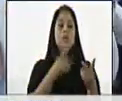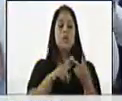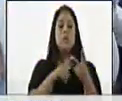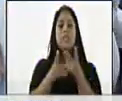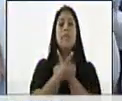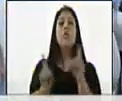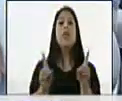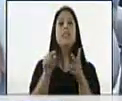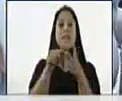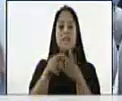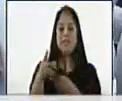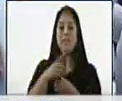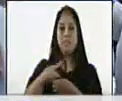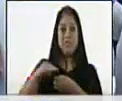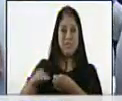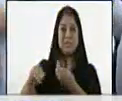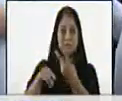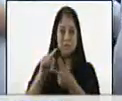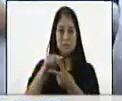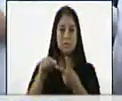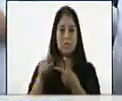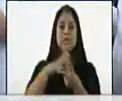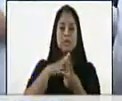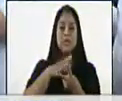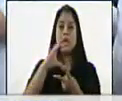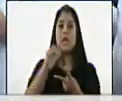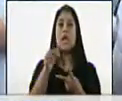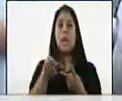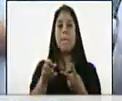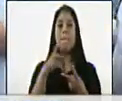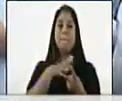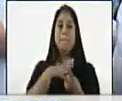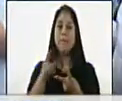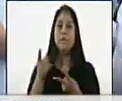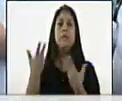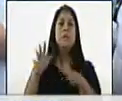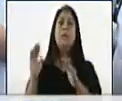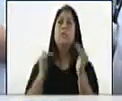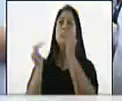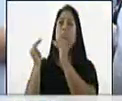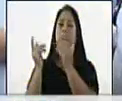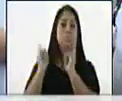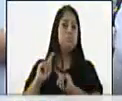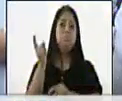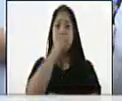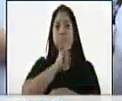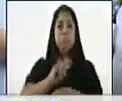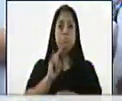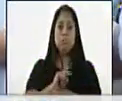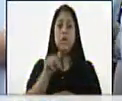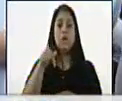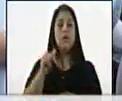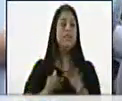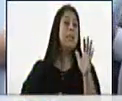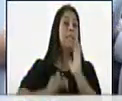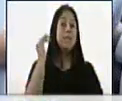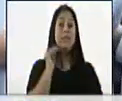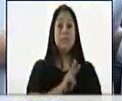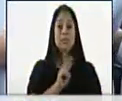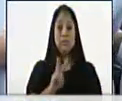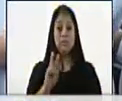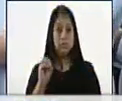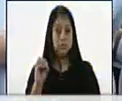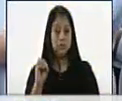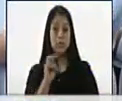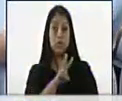este hospital y esos 2 centros de atención permanente, estemos hablando de más de 200 camas hospitalarias nuevas solo en el